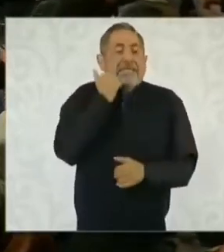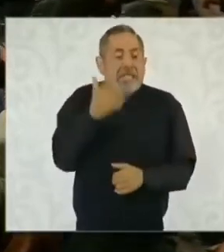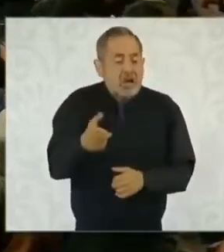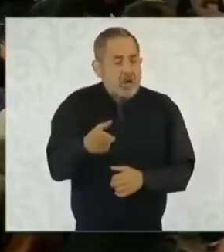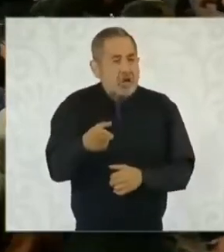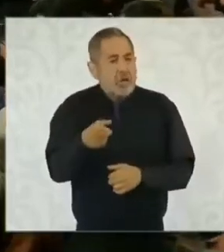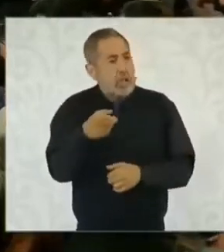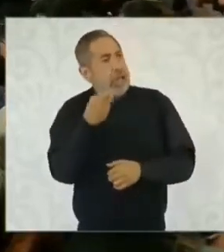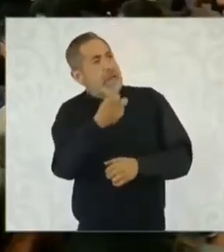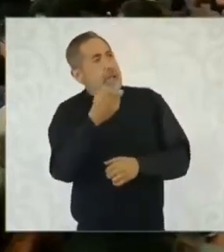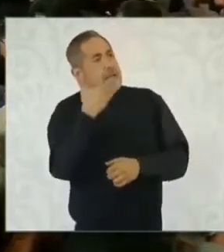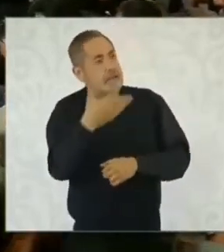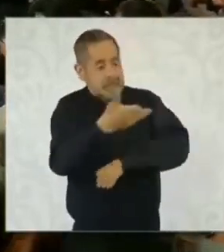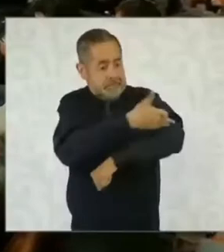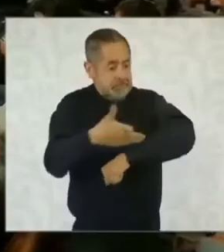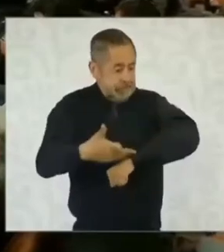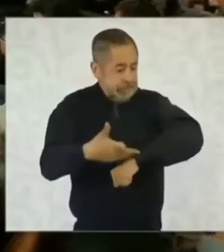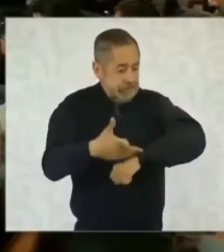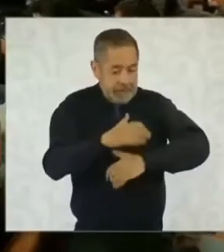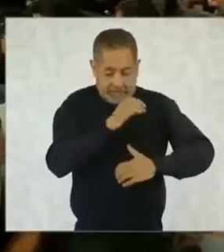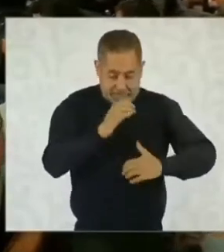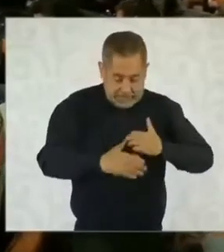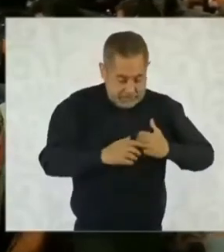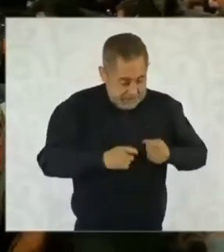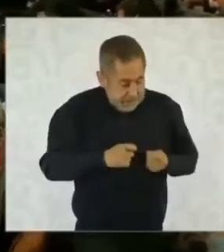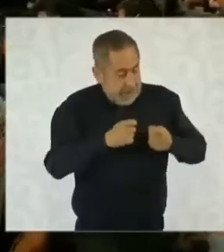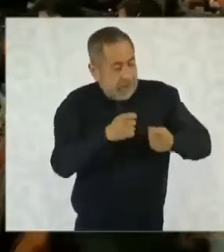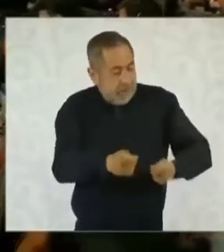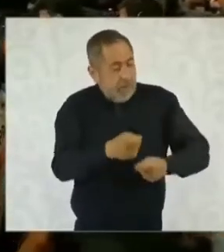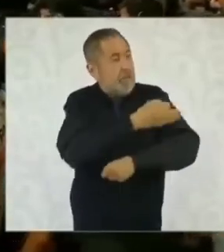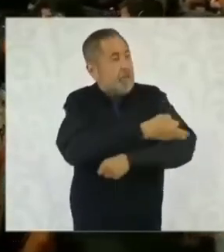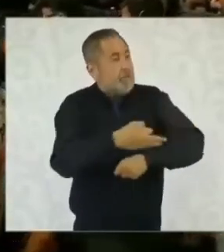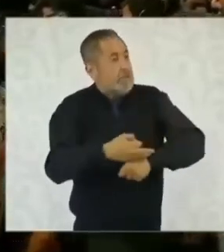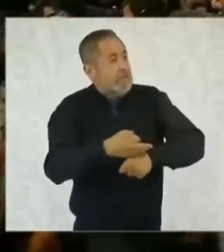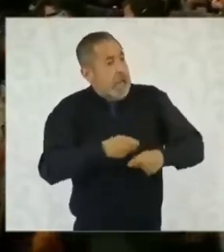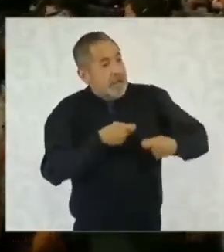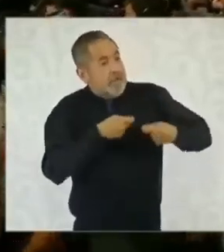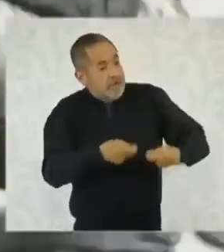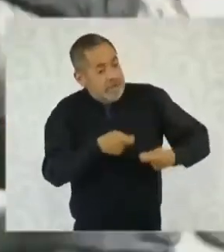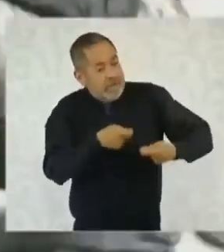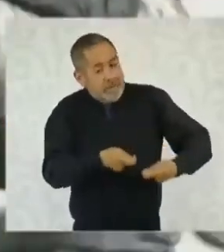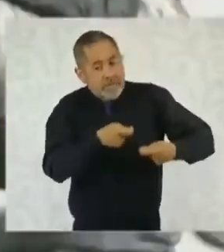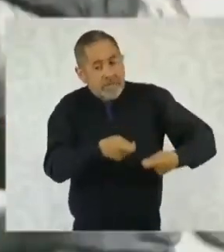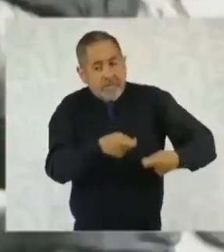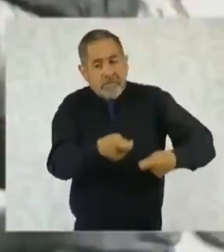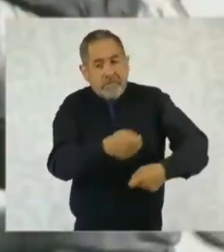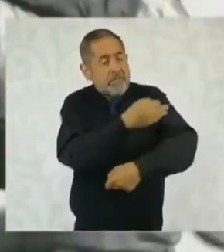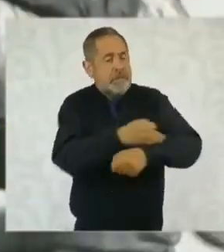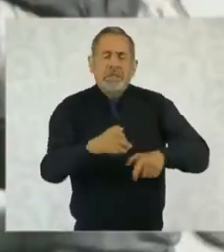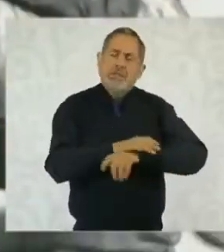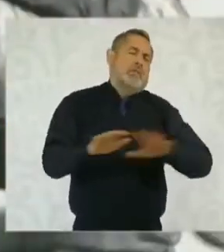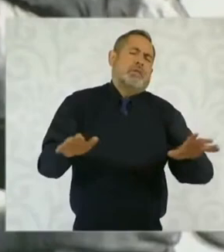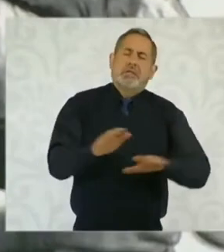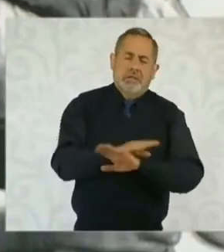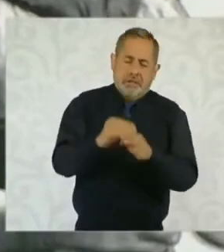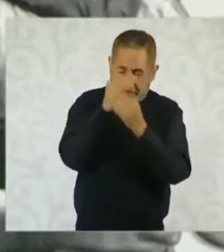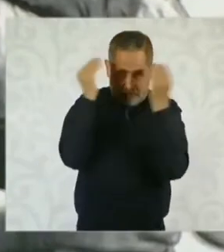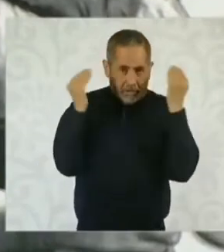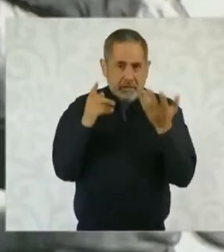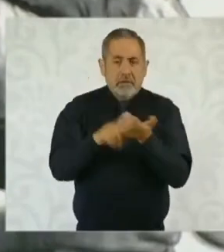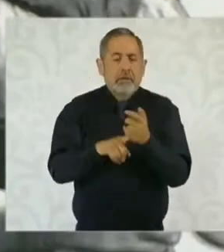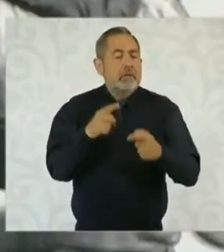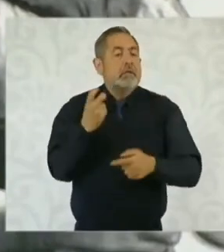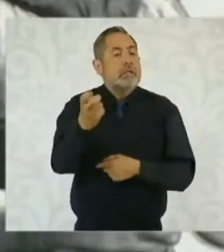guste que se deje como candidato a un familiar. Si presentamos la propuesta fue justamente por